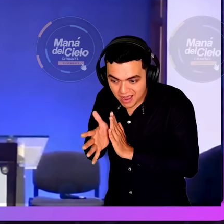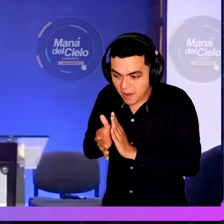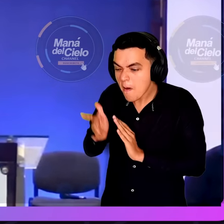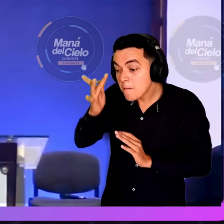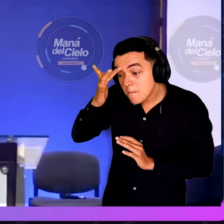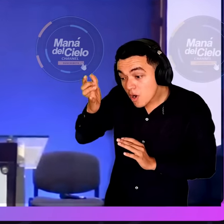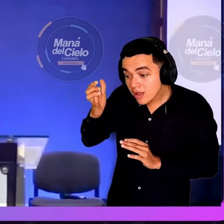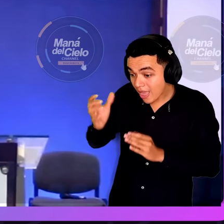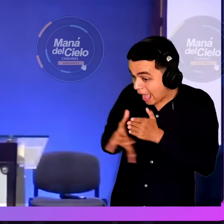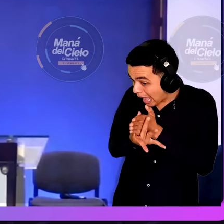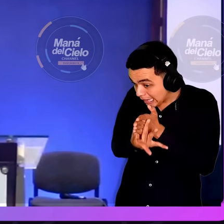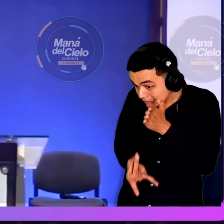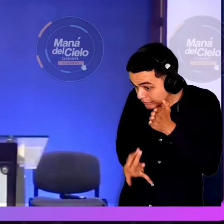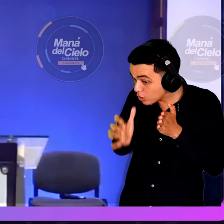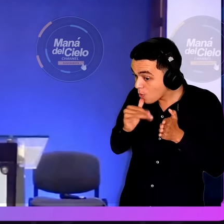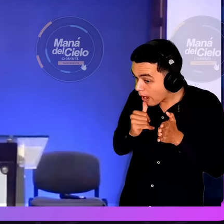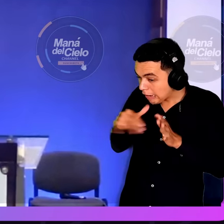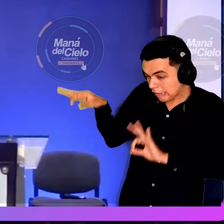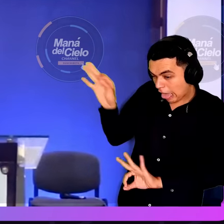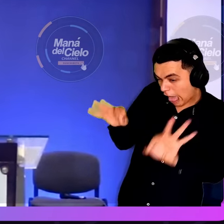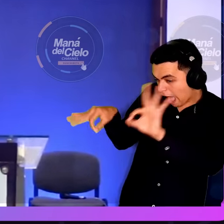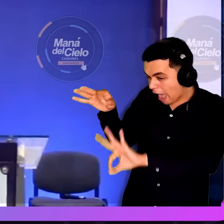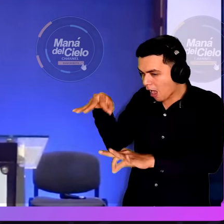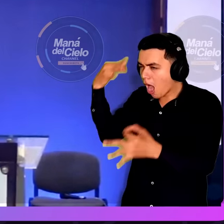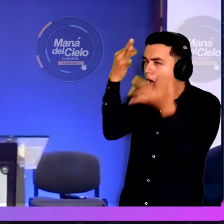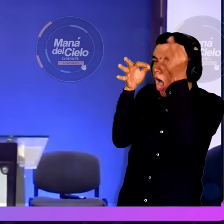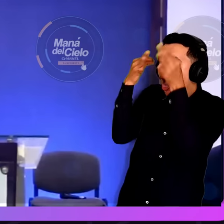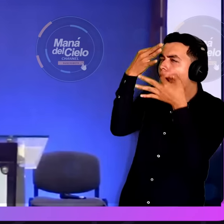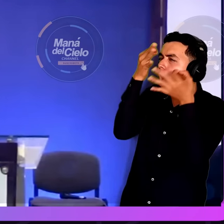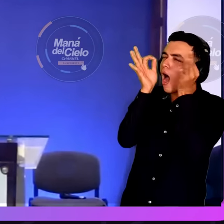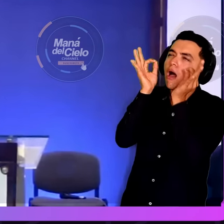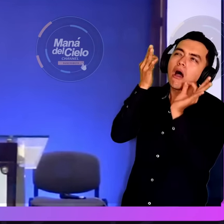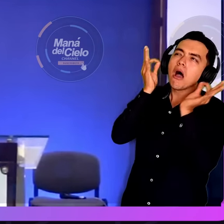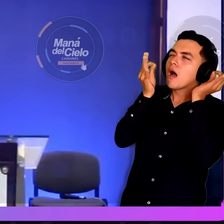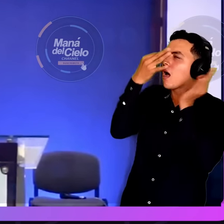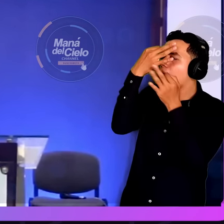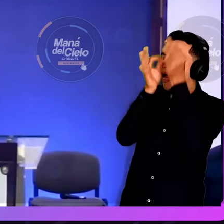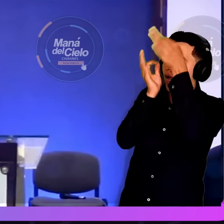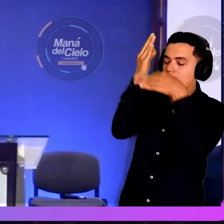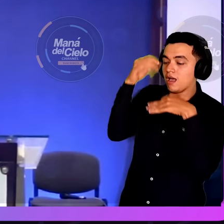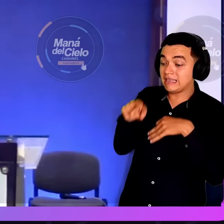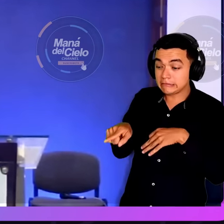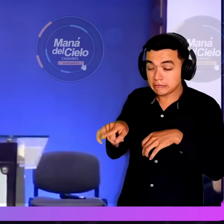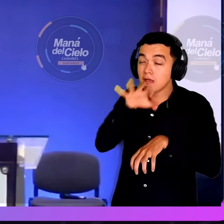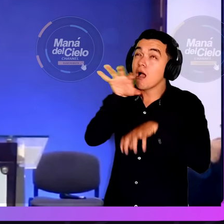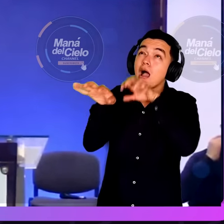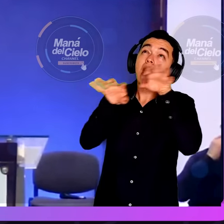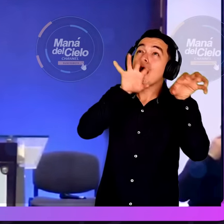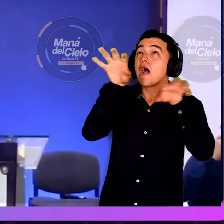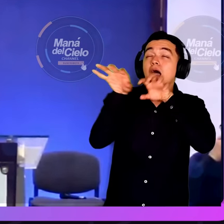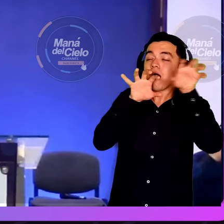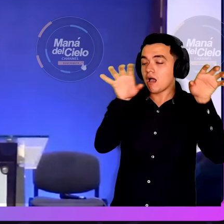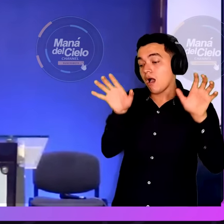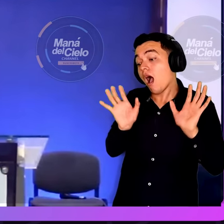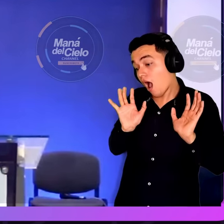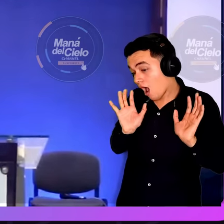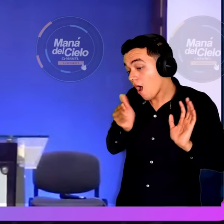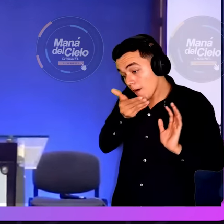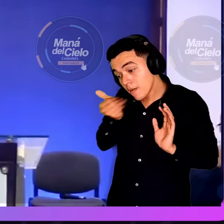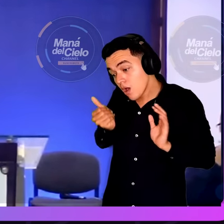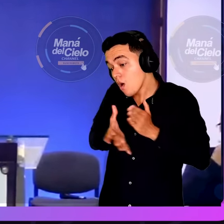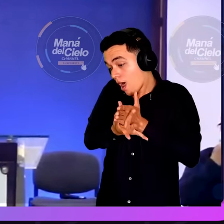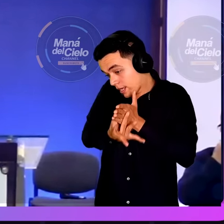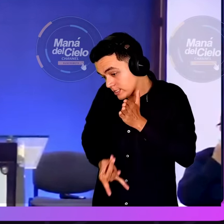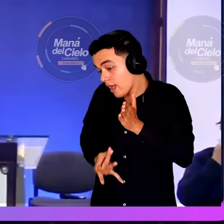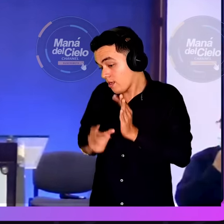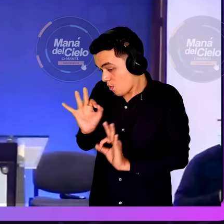porque al salir de aquí te vas a encontrar con unas moscas que son las moscas nuchis. Si yo no te echo aceite, entonces una